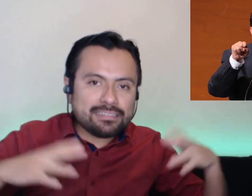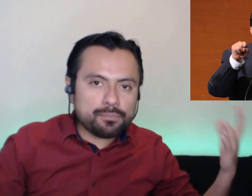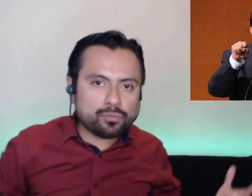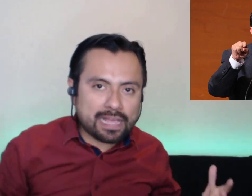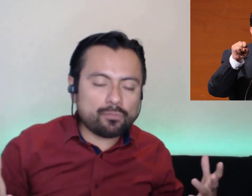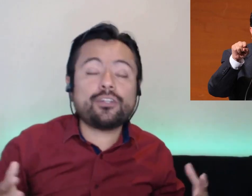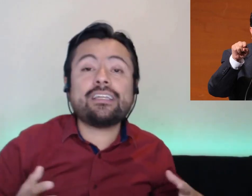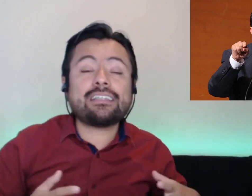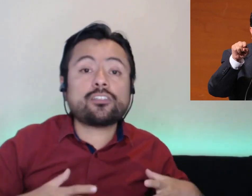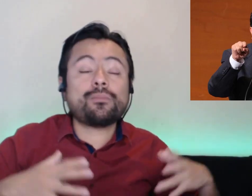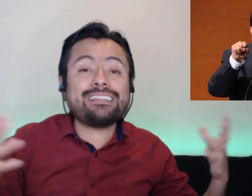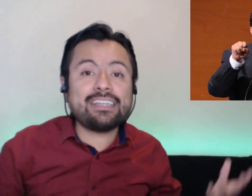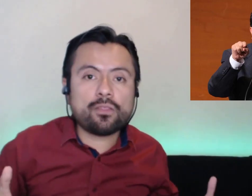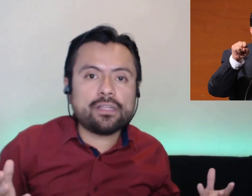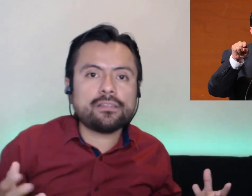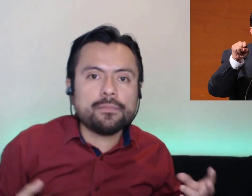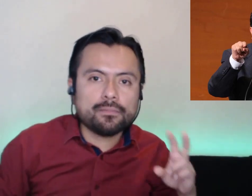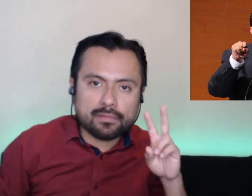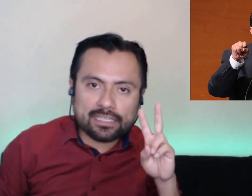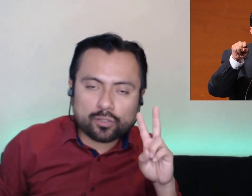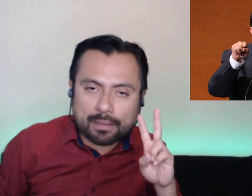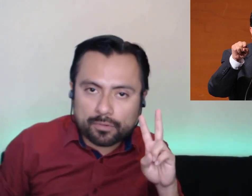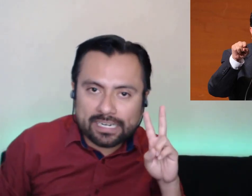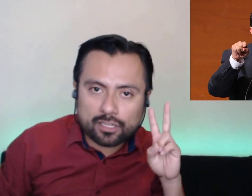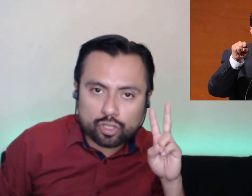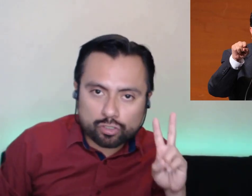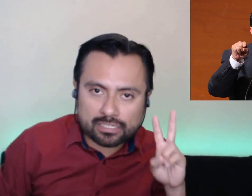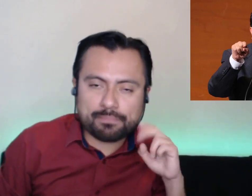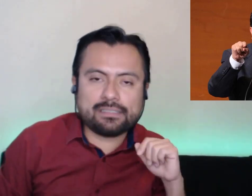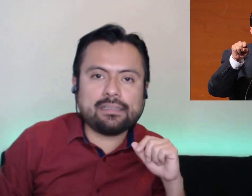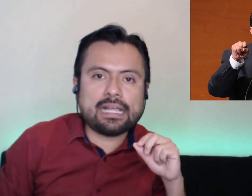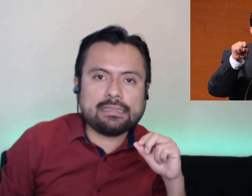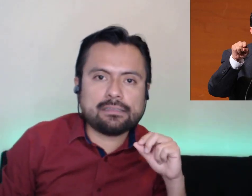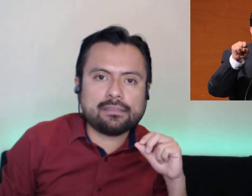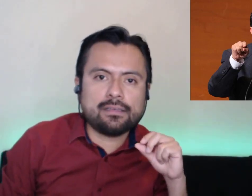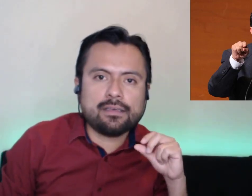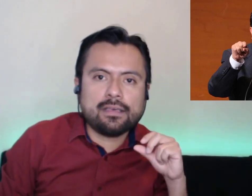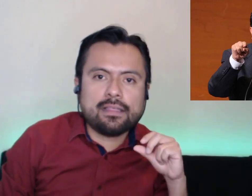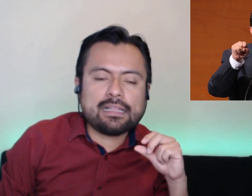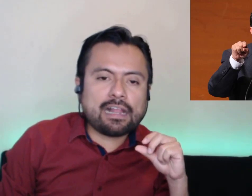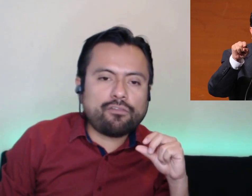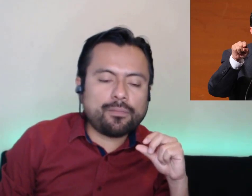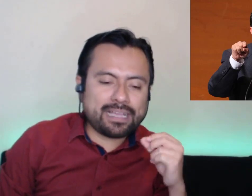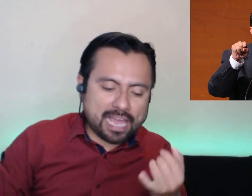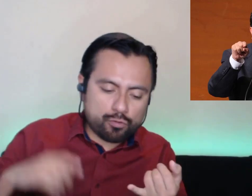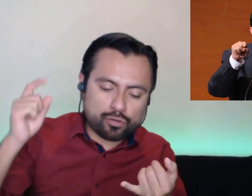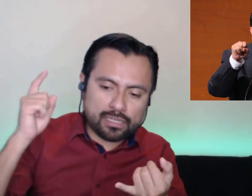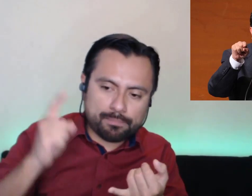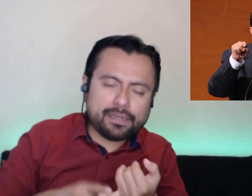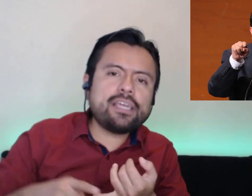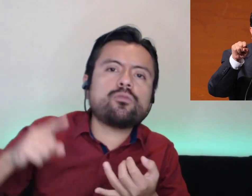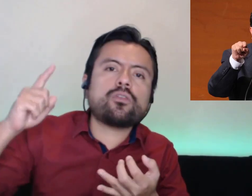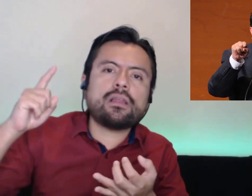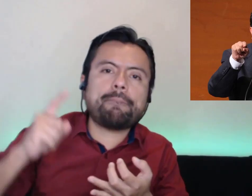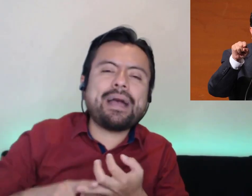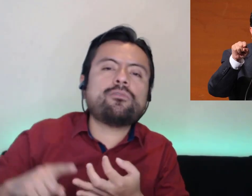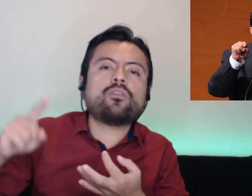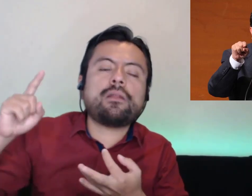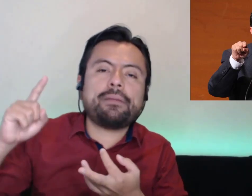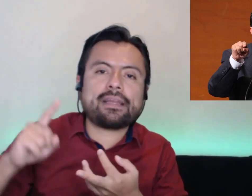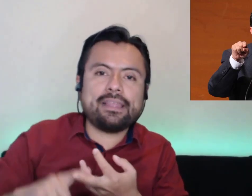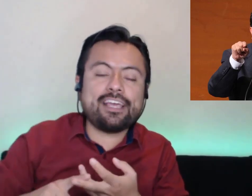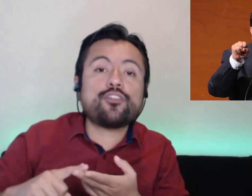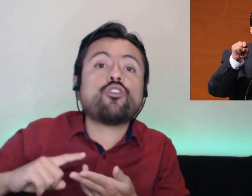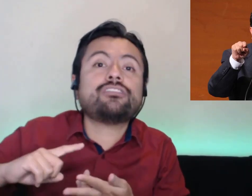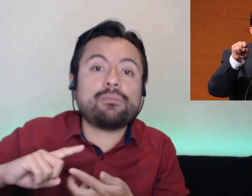tiene más diputados bueno en este caso más senadores le toca poner dos representantes de tal forma que hay uno del pri uno del pan